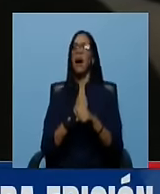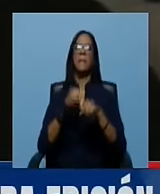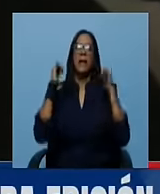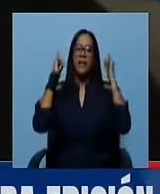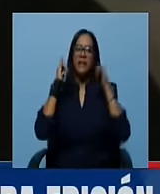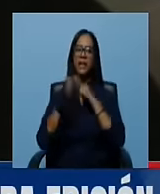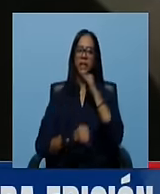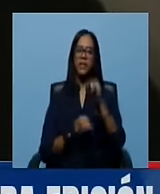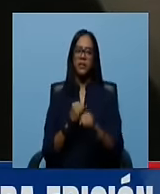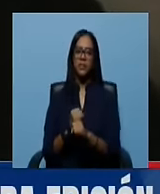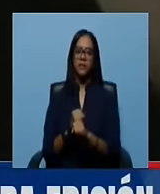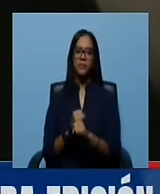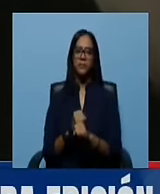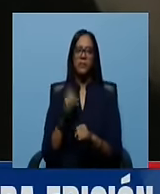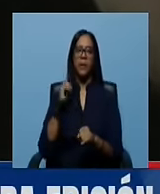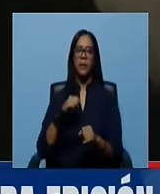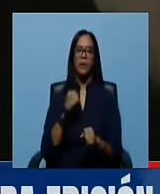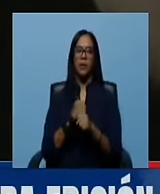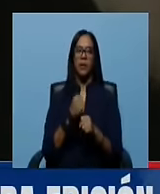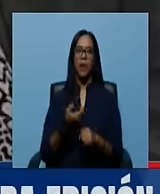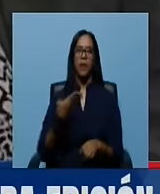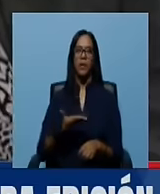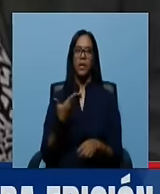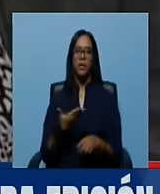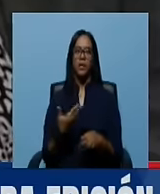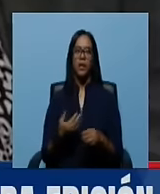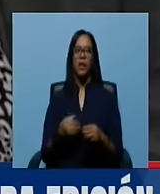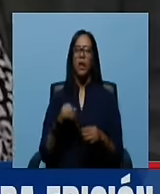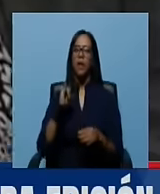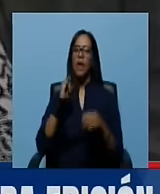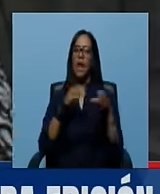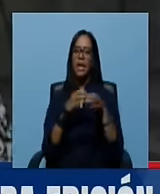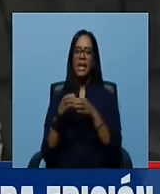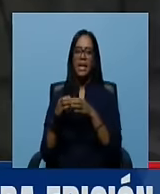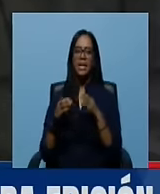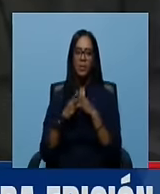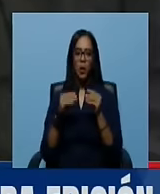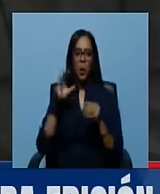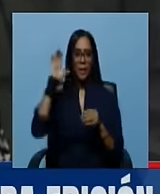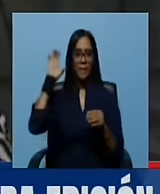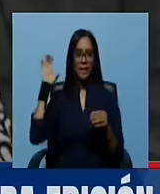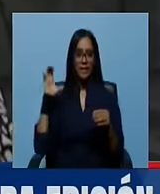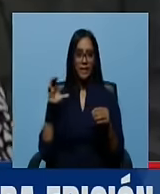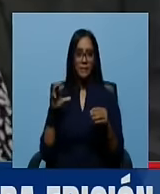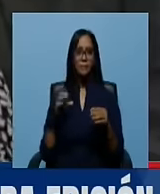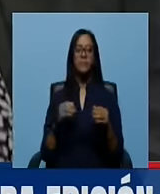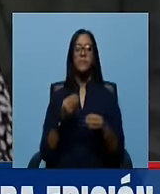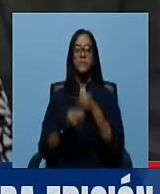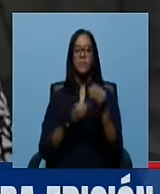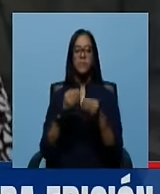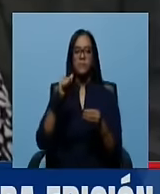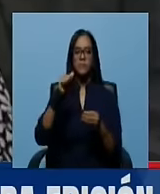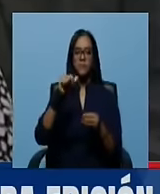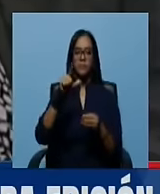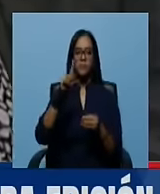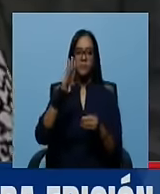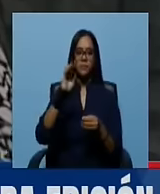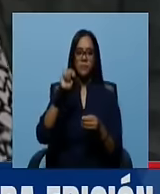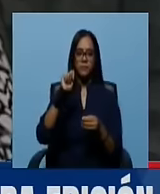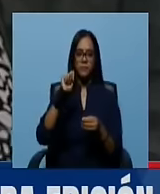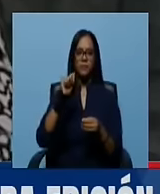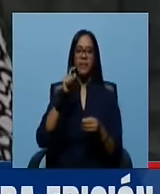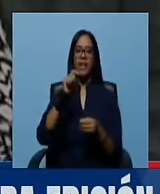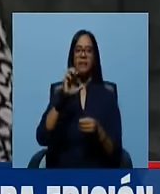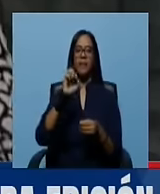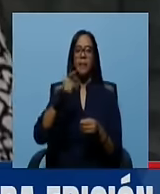Internacional. También tenemos un trabajo importante con las islas y con todos los países que forman el ALBA TCP. Vamos a construir el